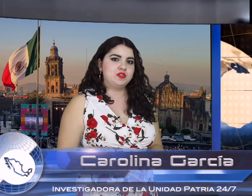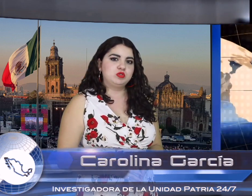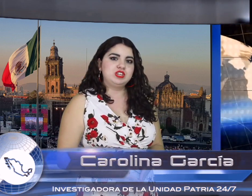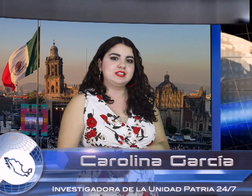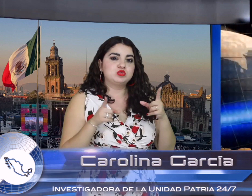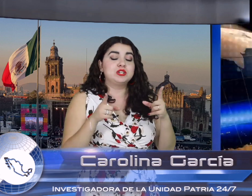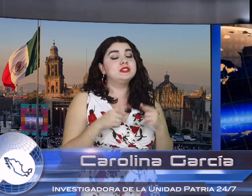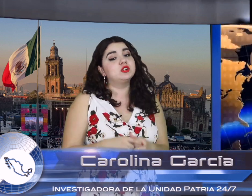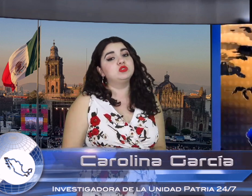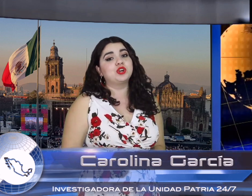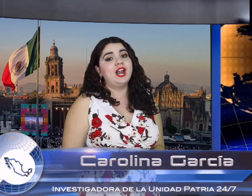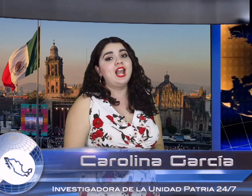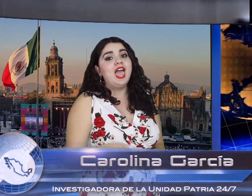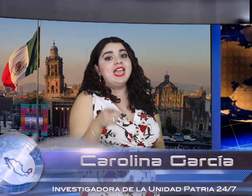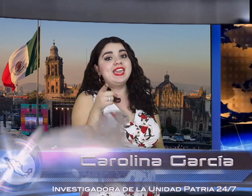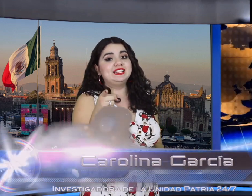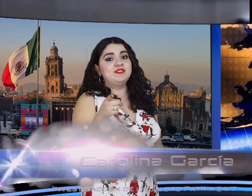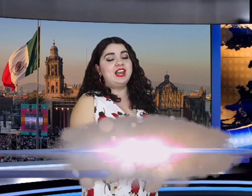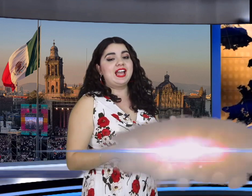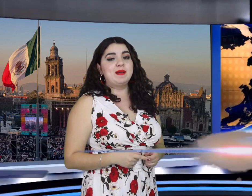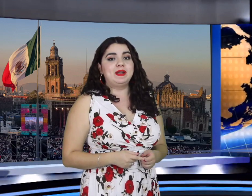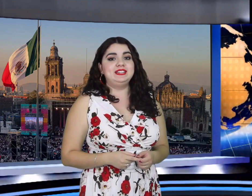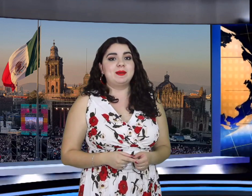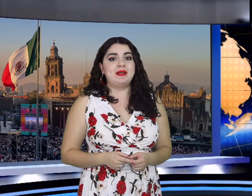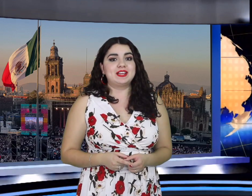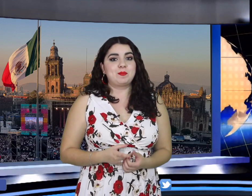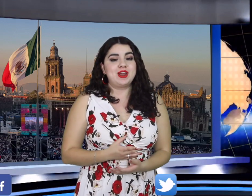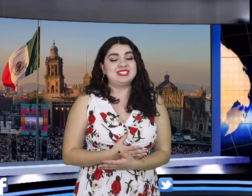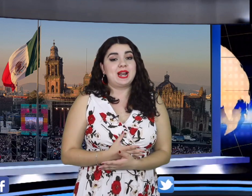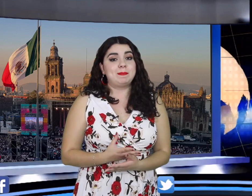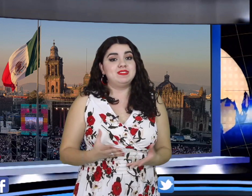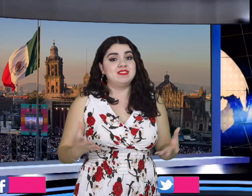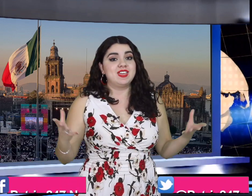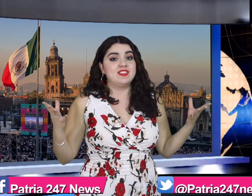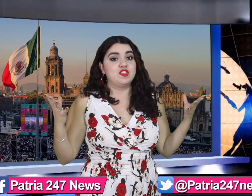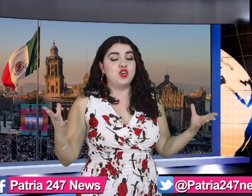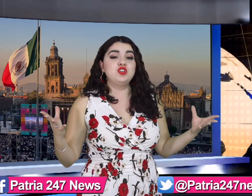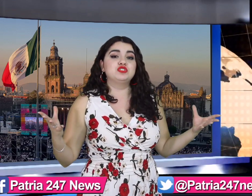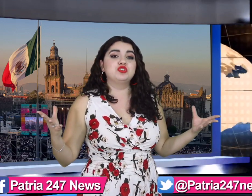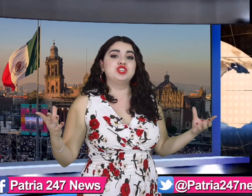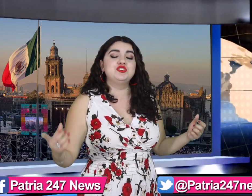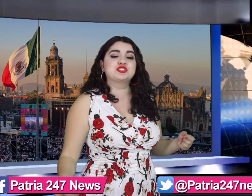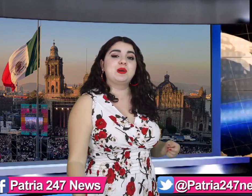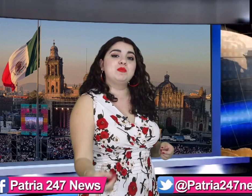Patria 24/7. Suscríbanse a nuestro canal y activen la campanita para que puedan estar al pendiente de